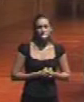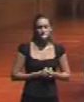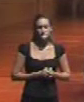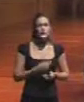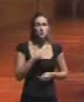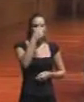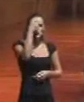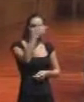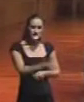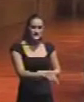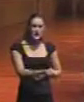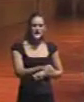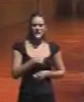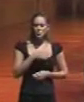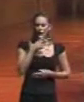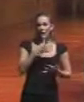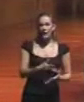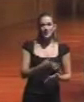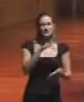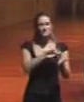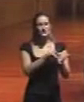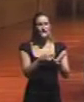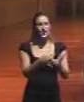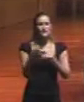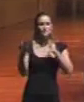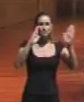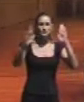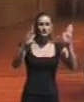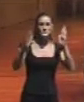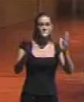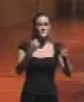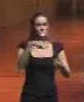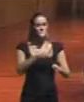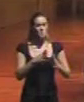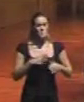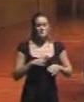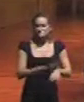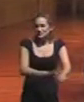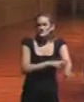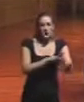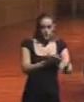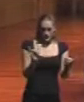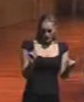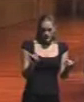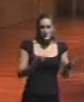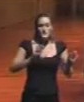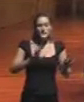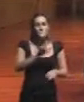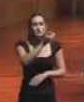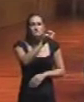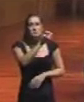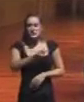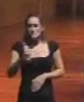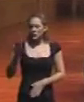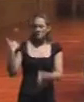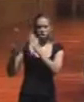Soy consciente de que este no es un momento que despierte particular entusiasmo entre quienes me escuchan, pero los que lo hicieron en actos